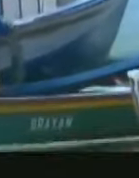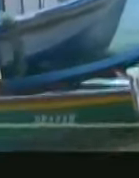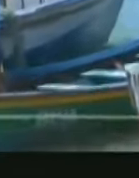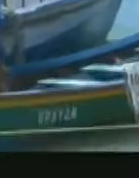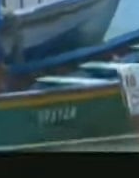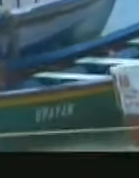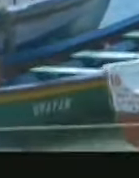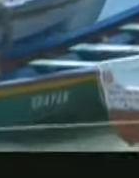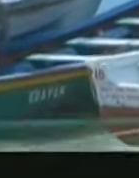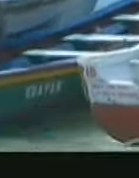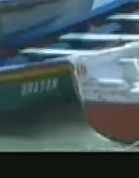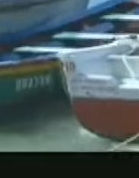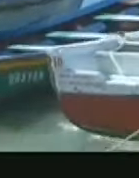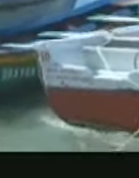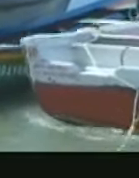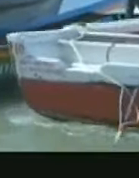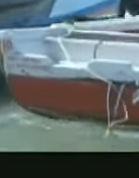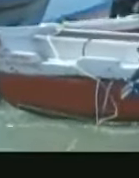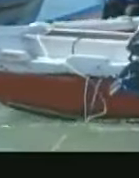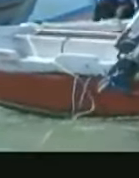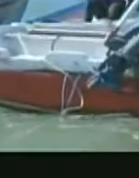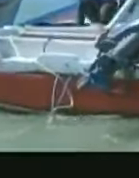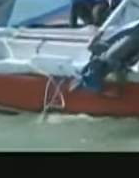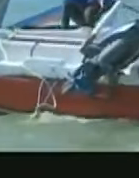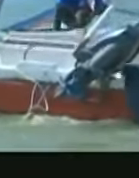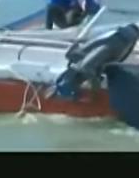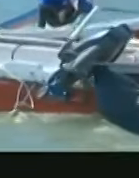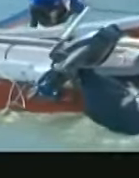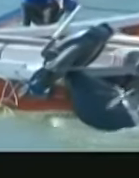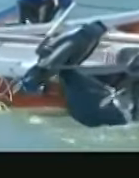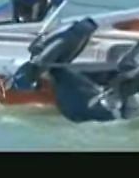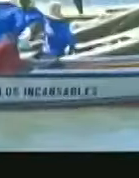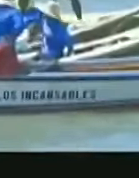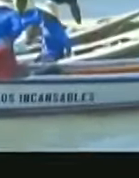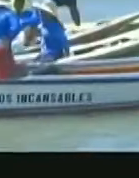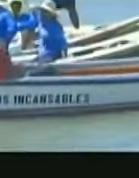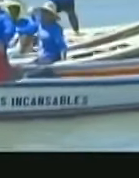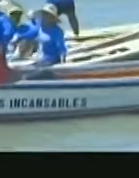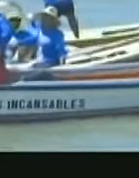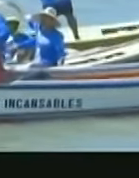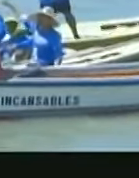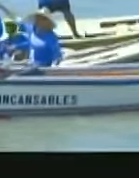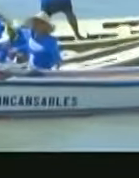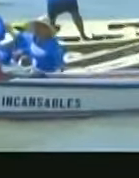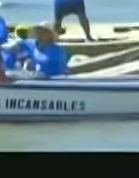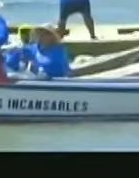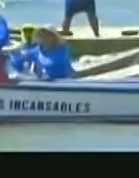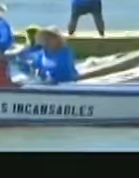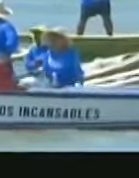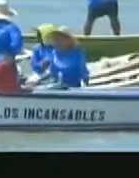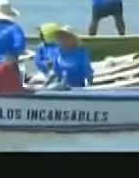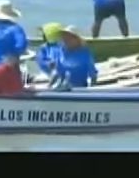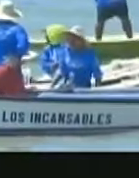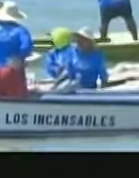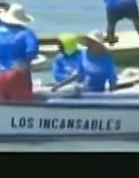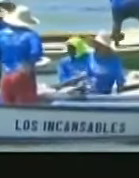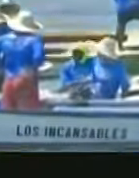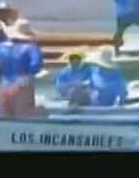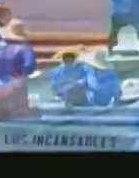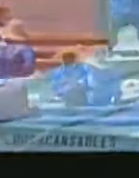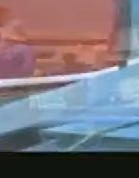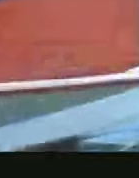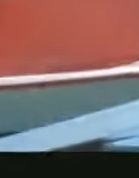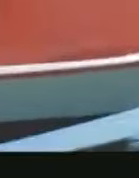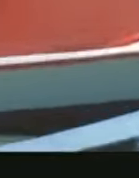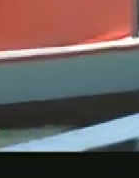del Acuicultor. Además, esta ciudad histórica, recordemos que el estado Sucre, un 3 de febrero del año